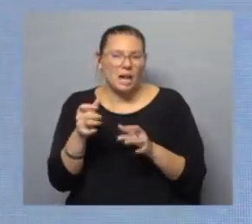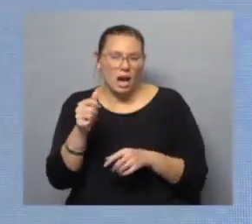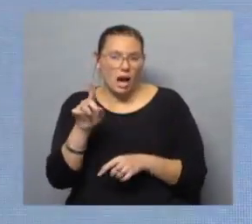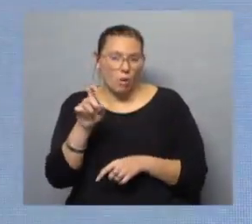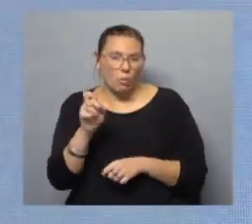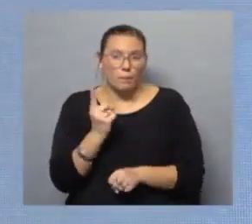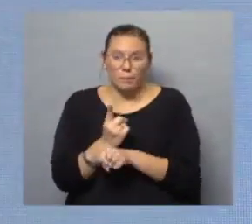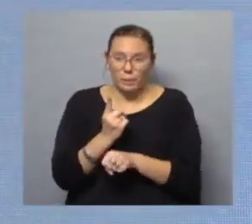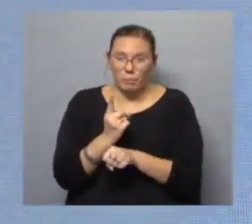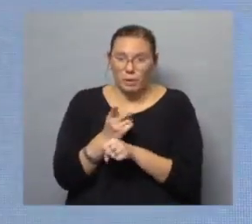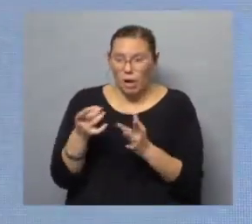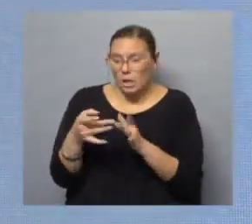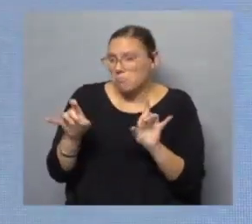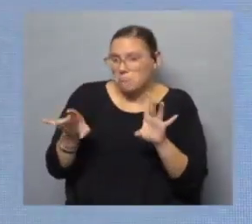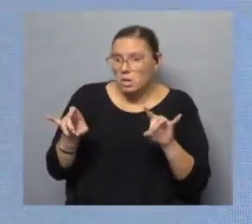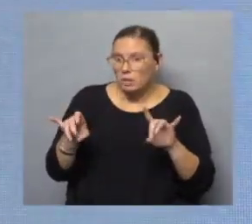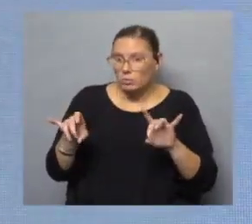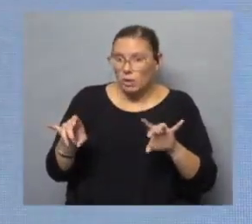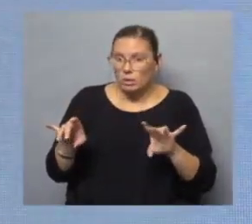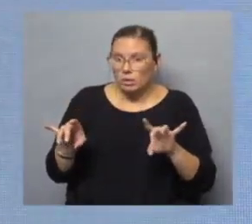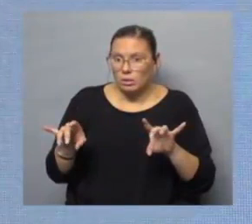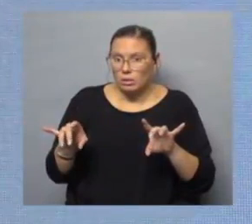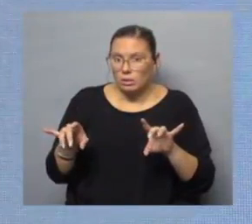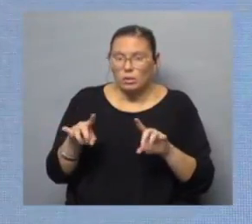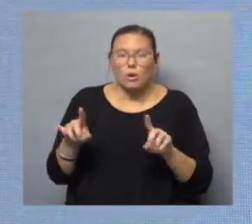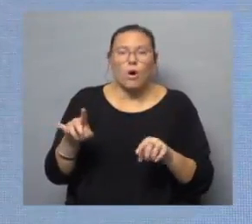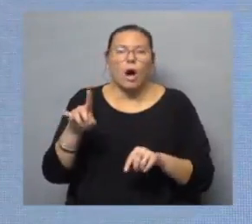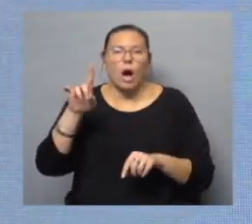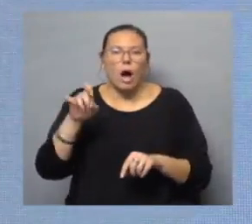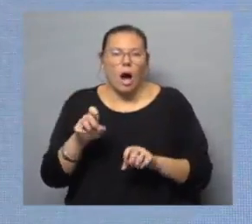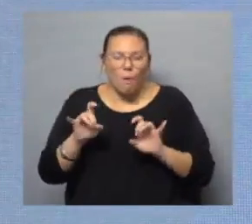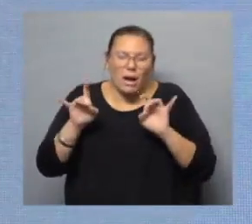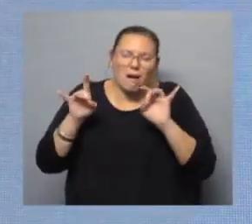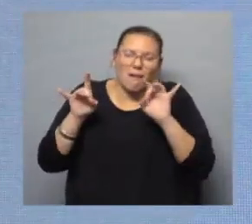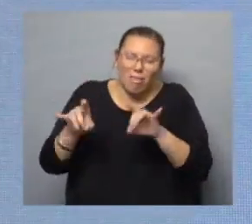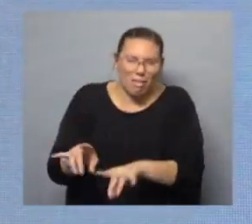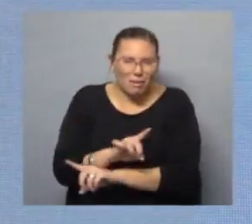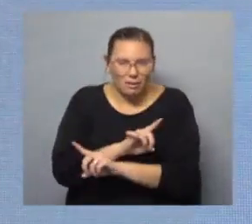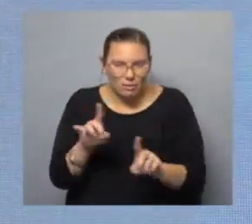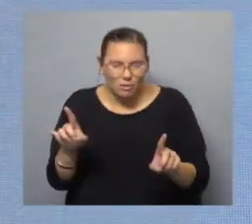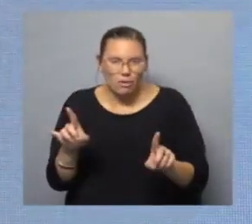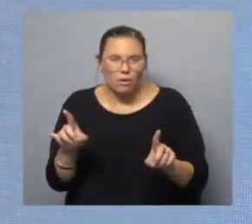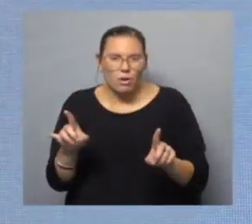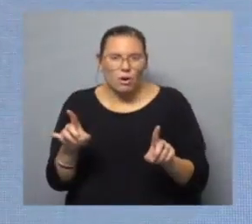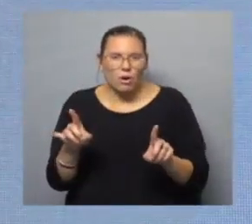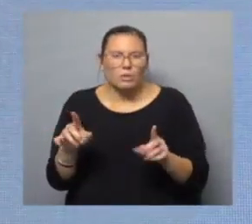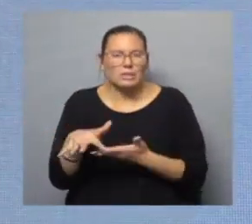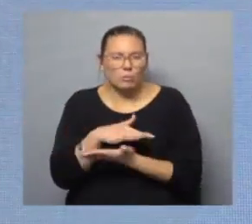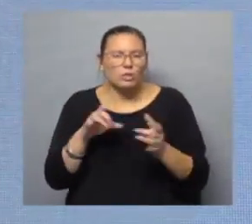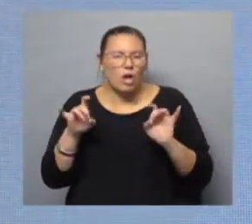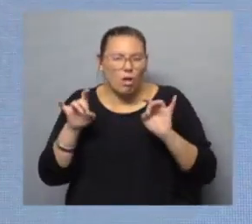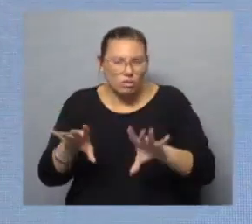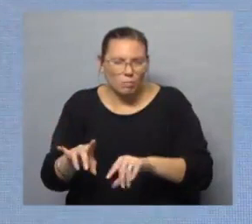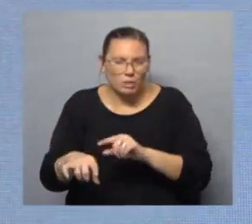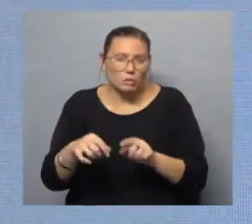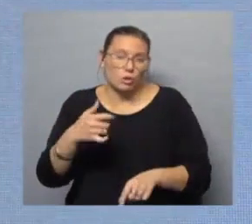es una calidad natural, no hablamos de agua contaminada, el efecto de la contaminación es por